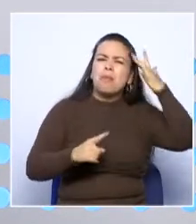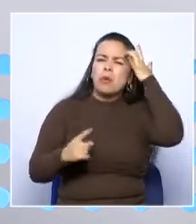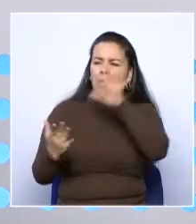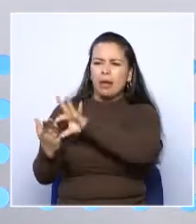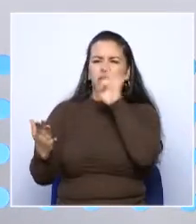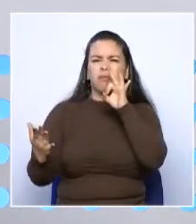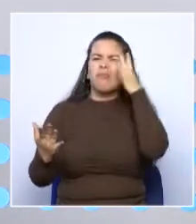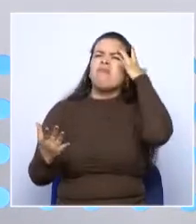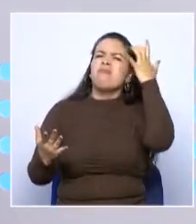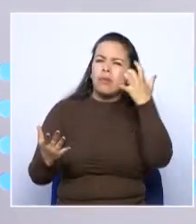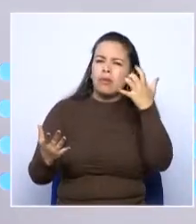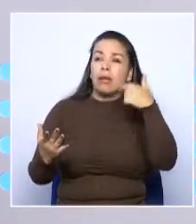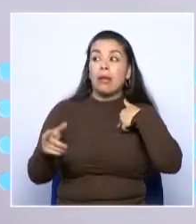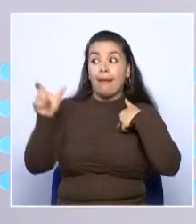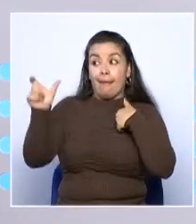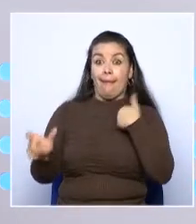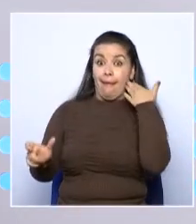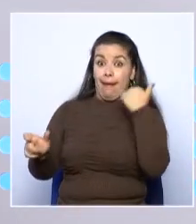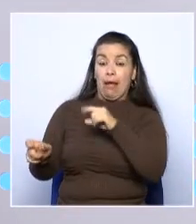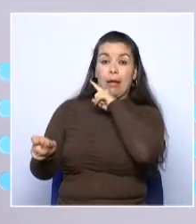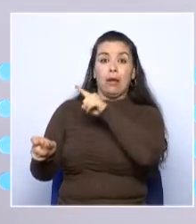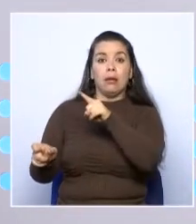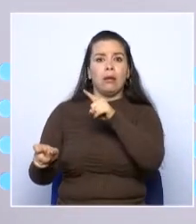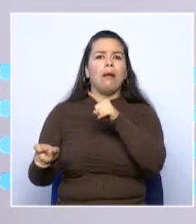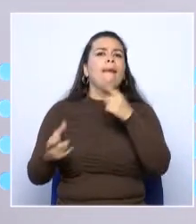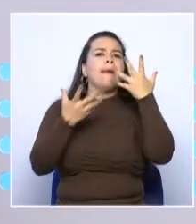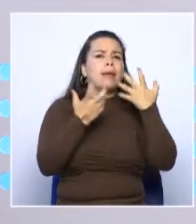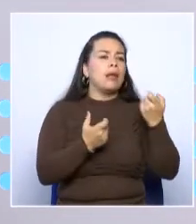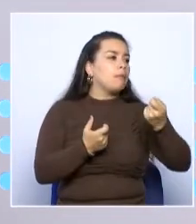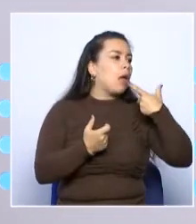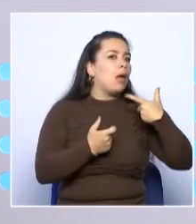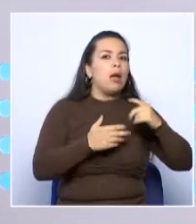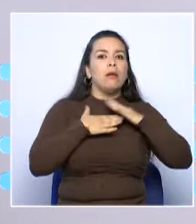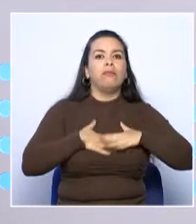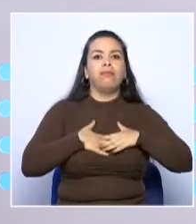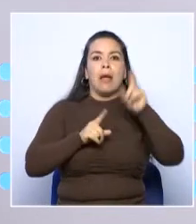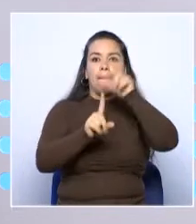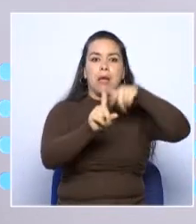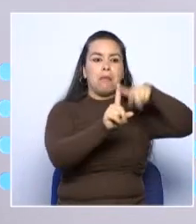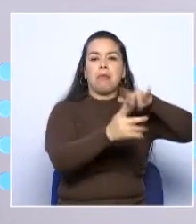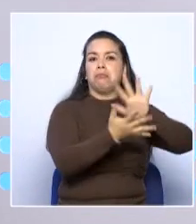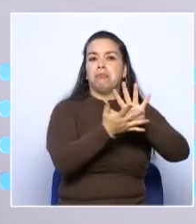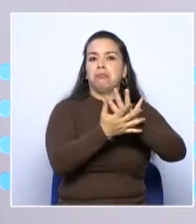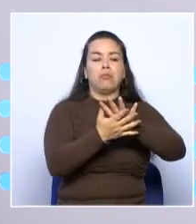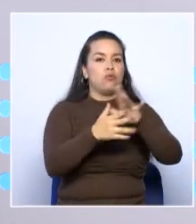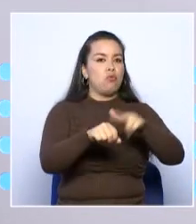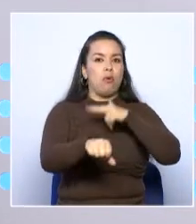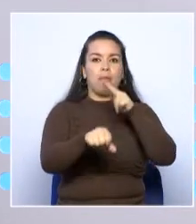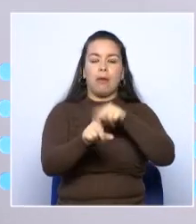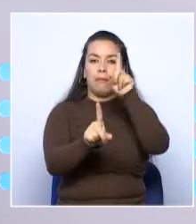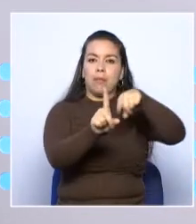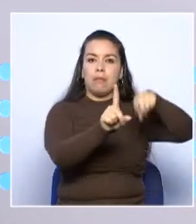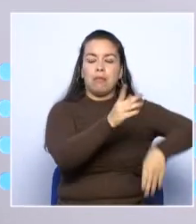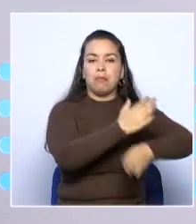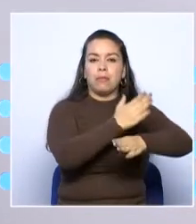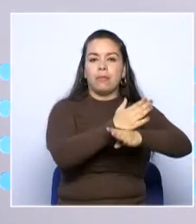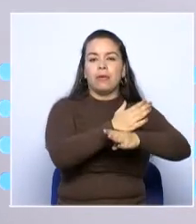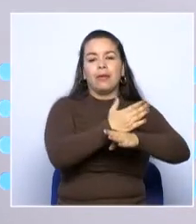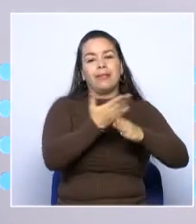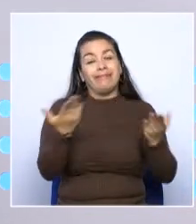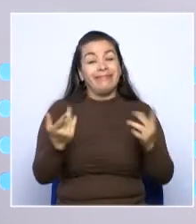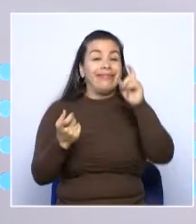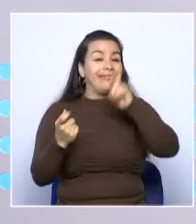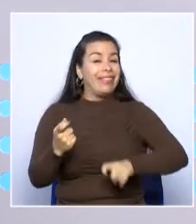seguridad, esta paciente está esperando que le manden algo para que se le cuadre la menstruación. Pero habría